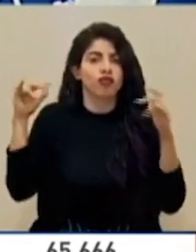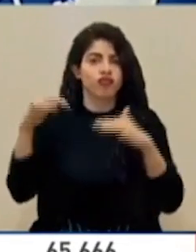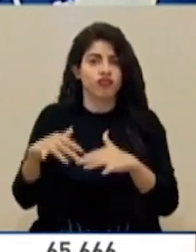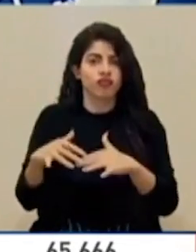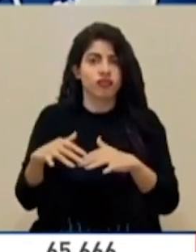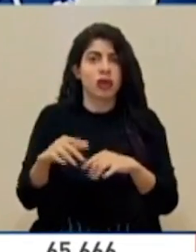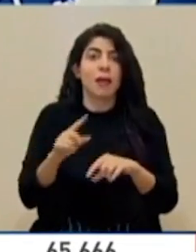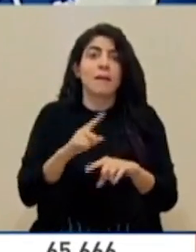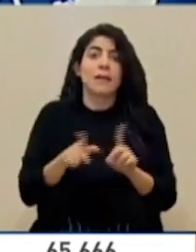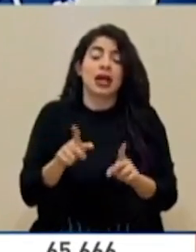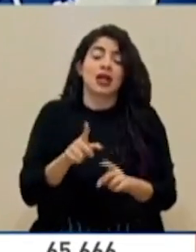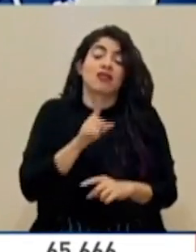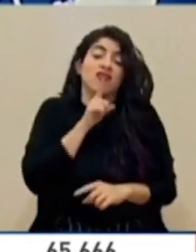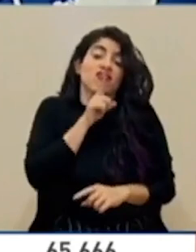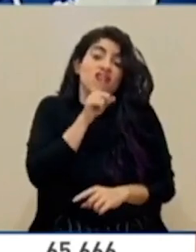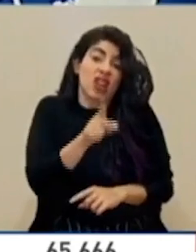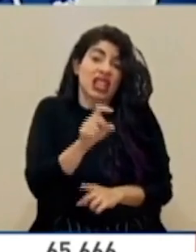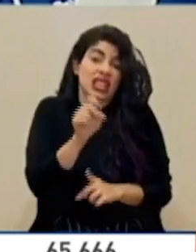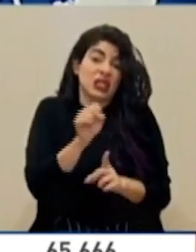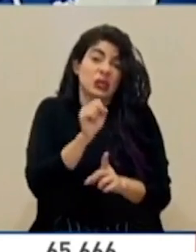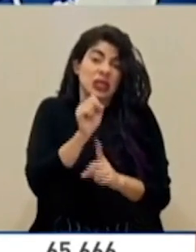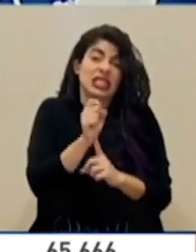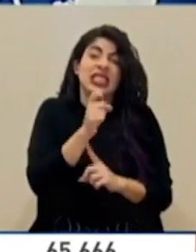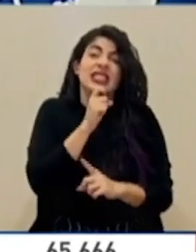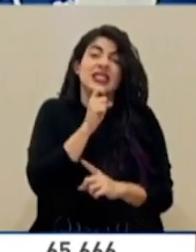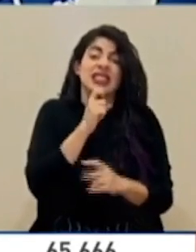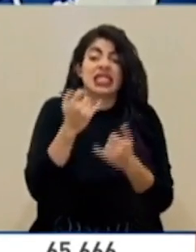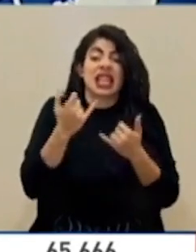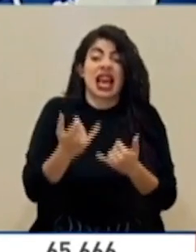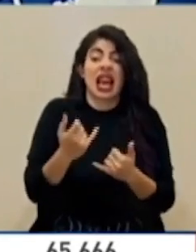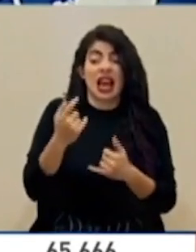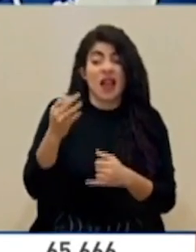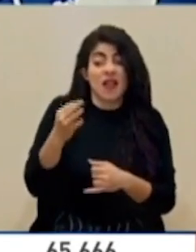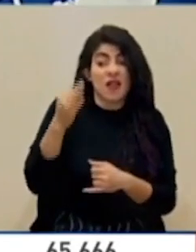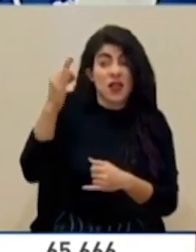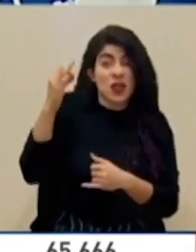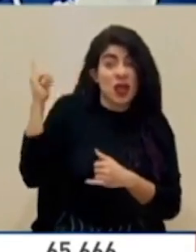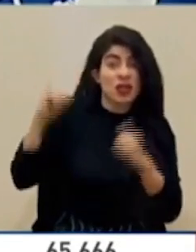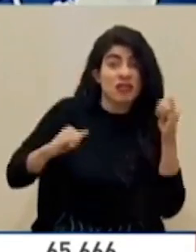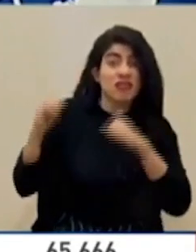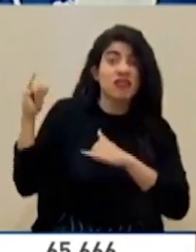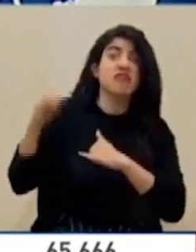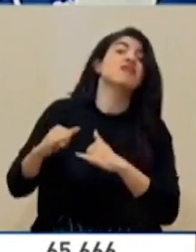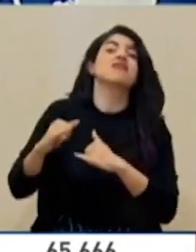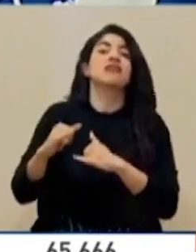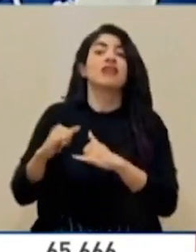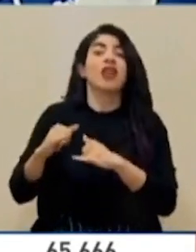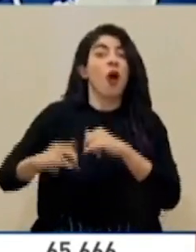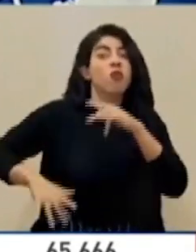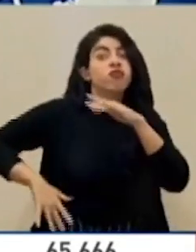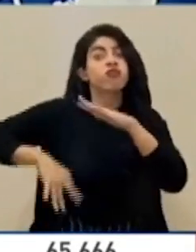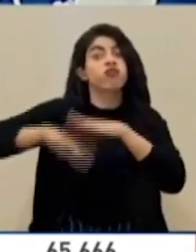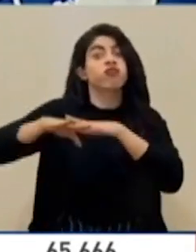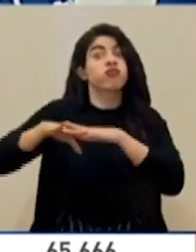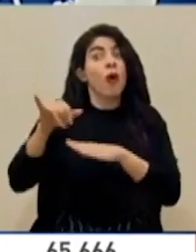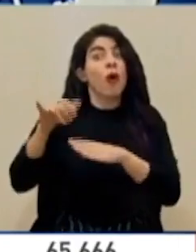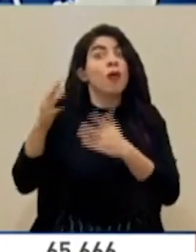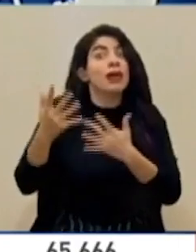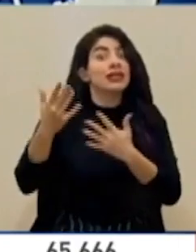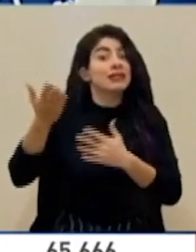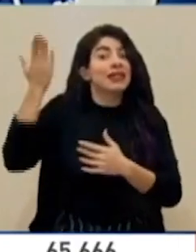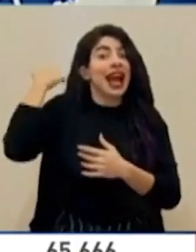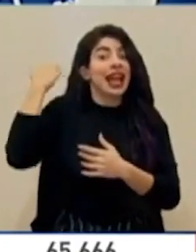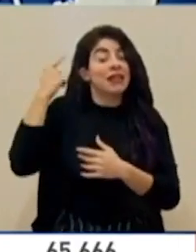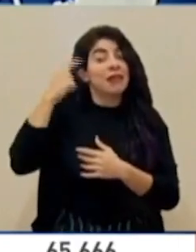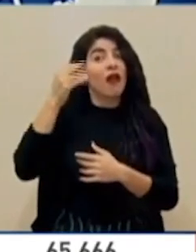realidad muy dura, y es que en estos momentos se estima que esa demanda futura no va a ser todo lo saludable que se esperaba que fuera para